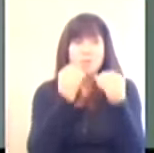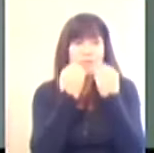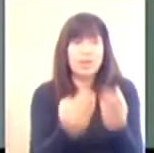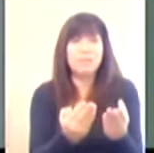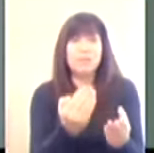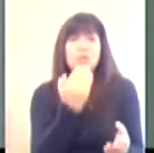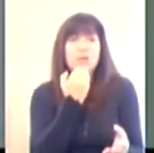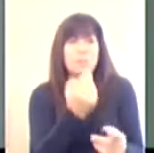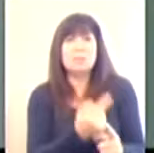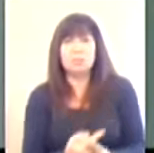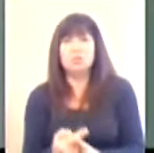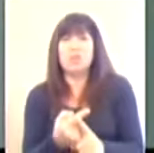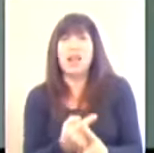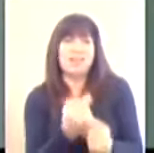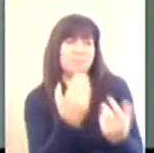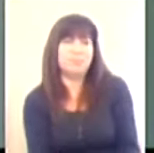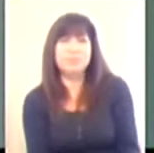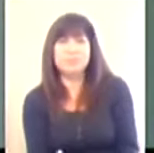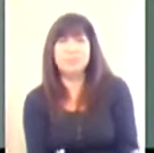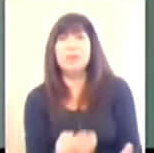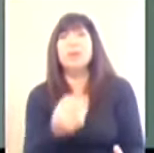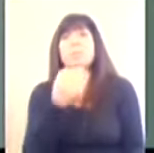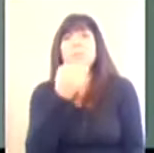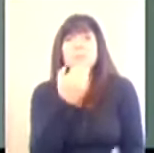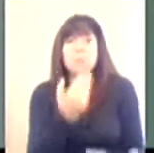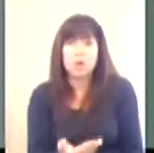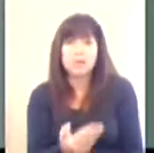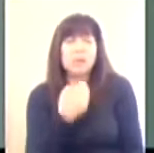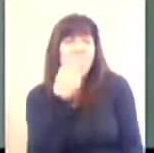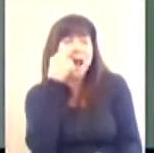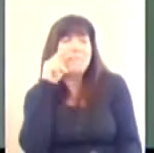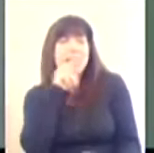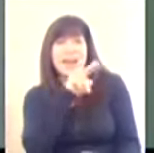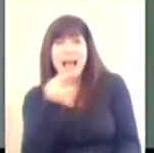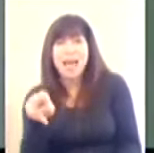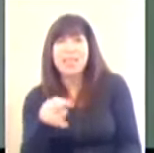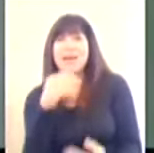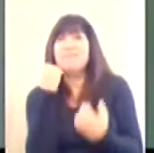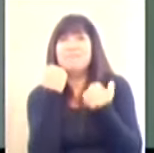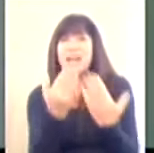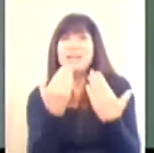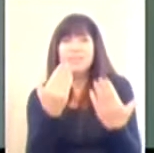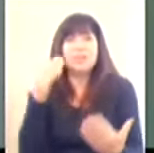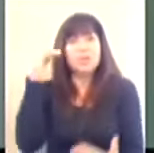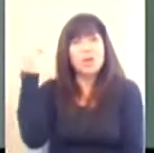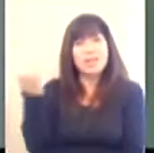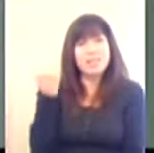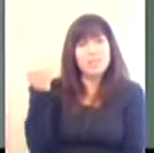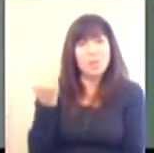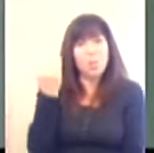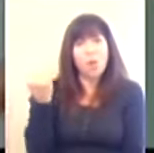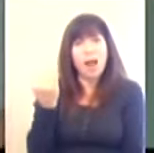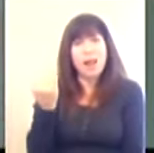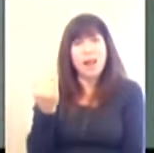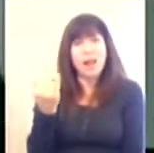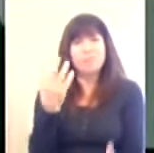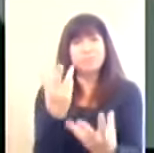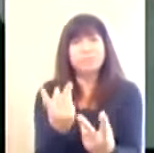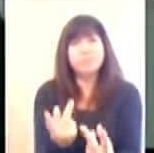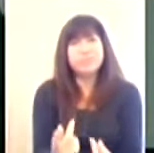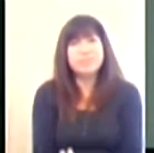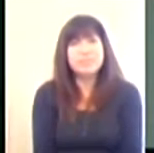tender a ser sociales. Por lo tanto, la mirada como netamente un beneficio individual tiende a diluirse,